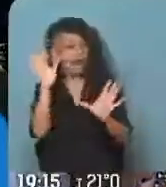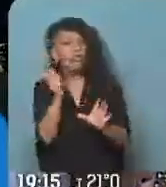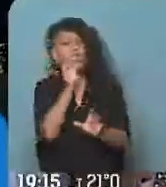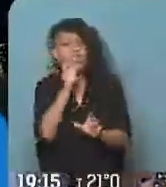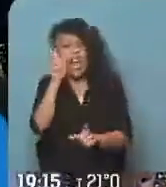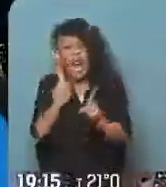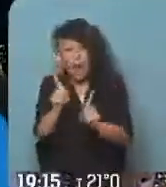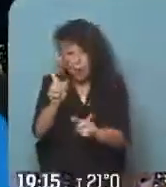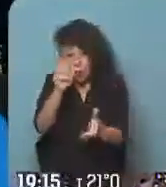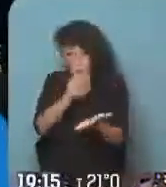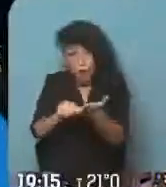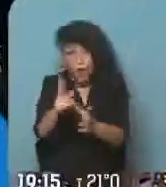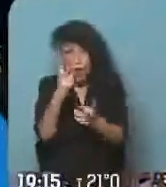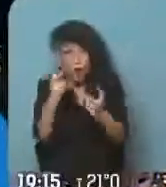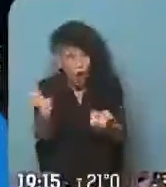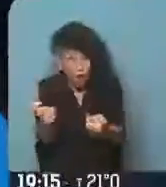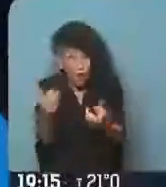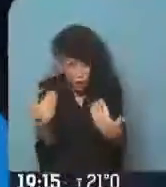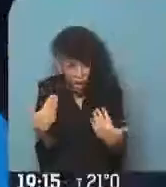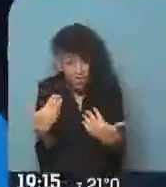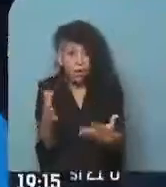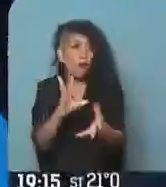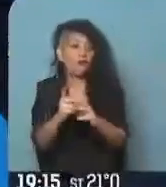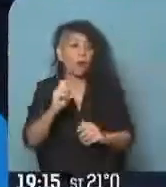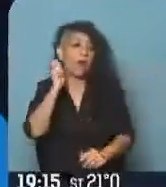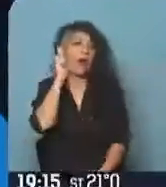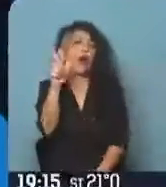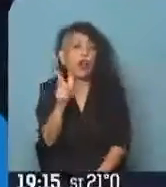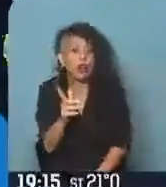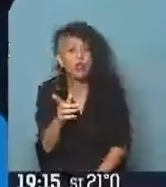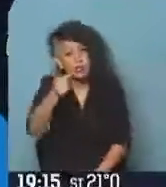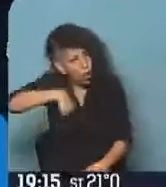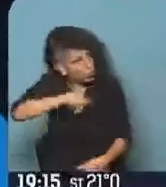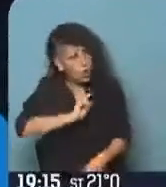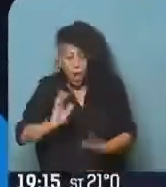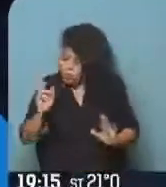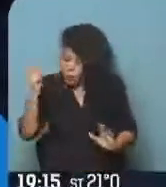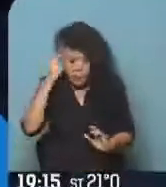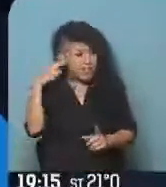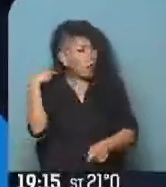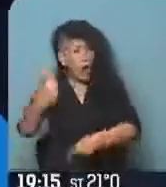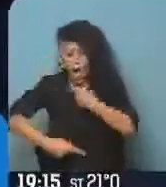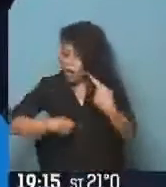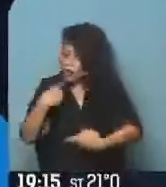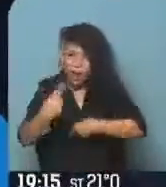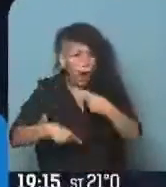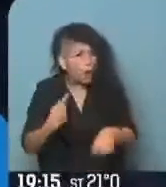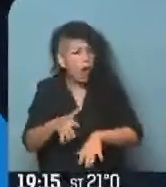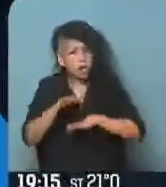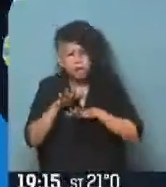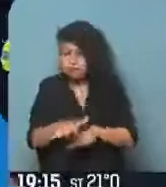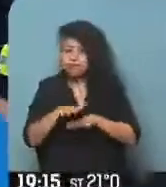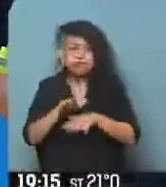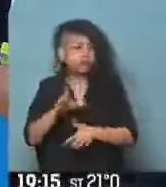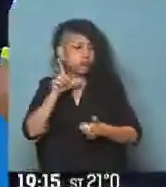cobra, va a ser como sacarse la lotería. Tenemos previsto continuar con las medidas de acción directa, continuar con